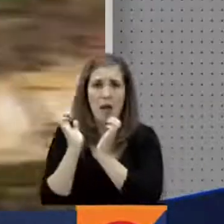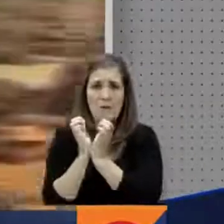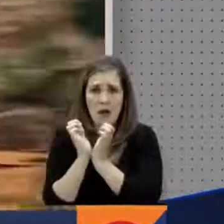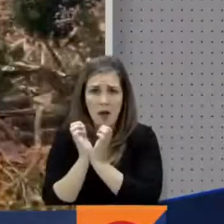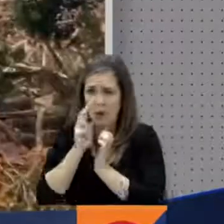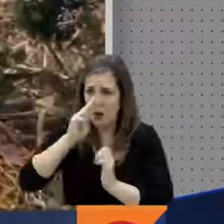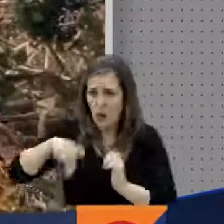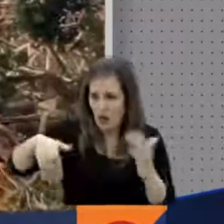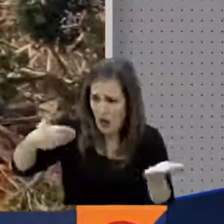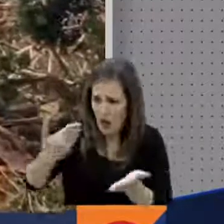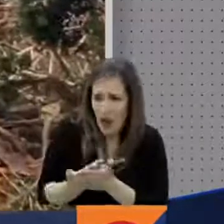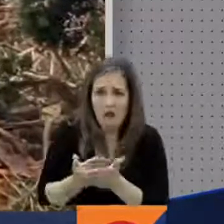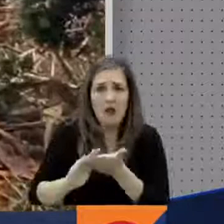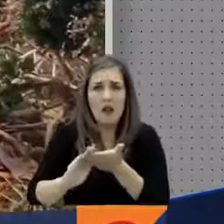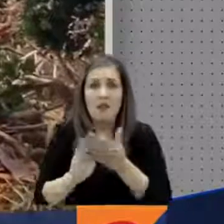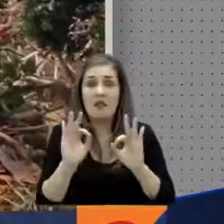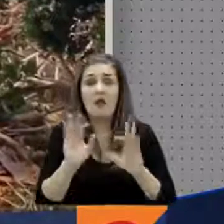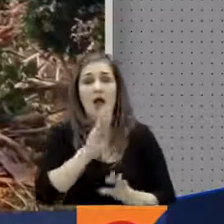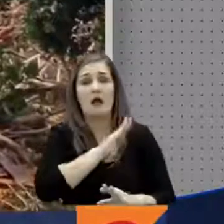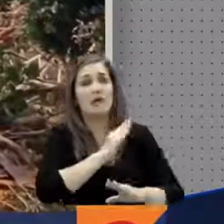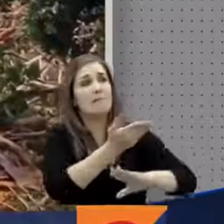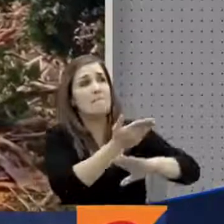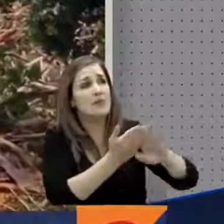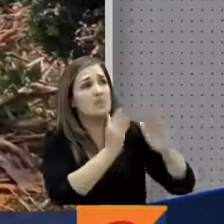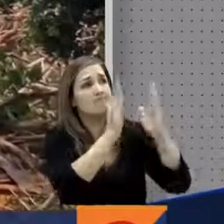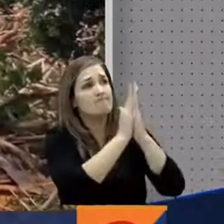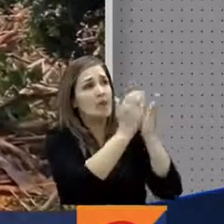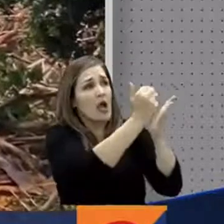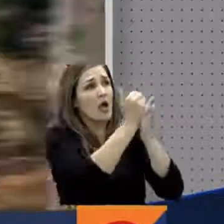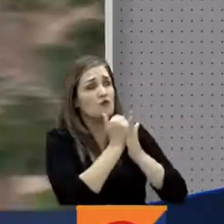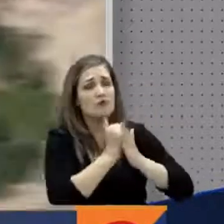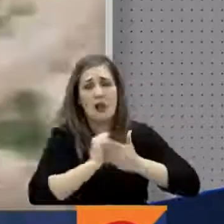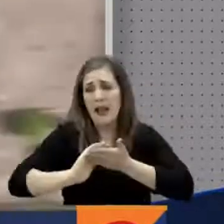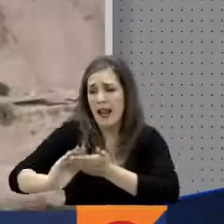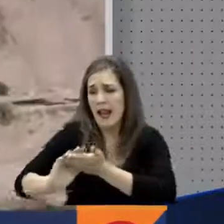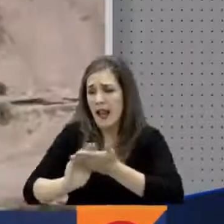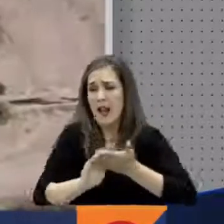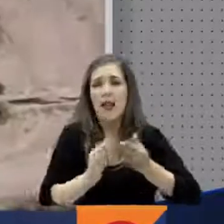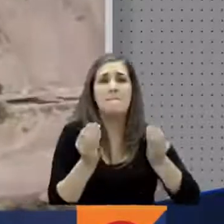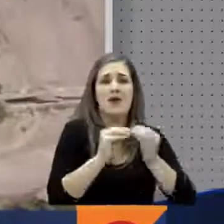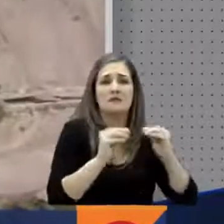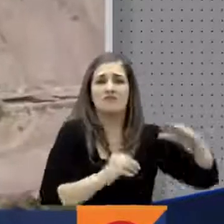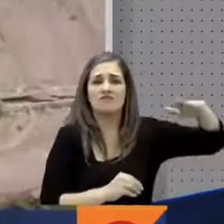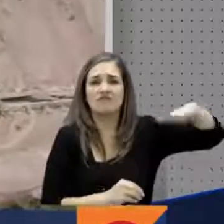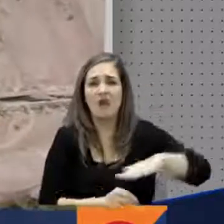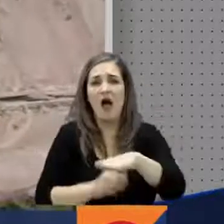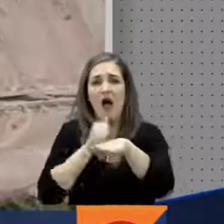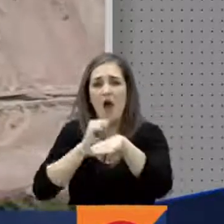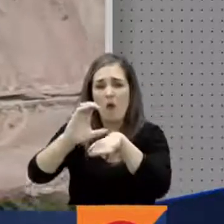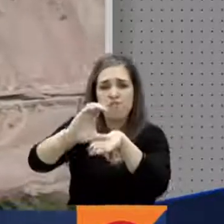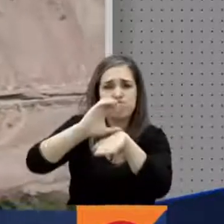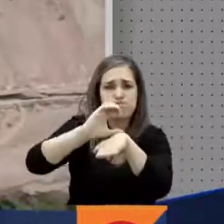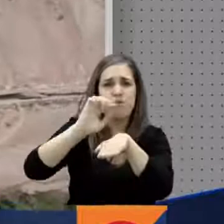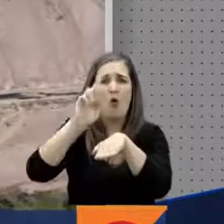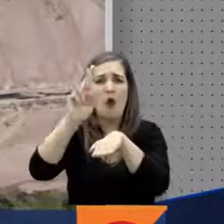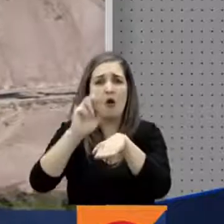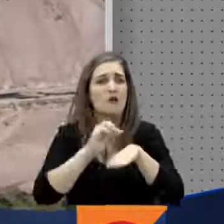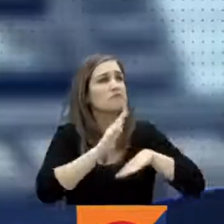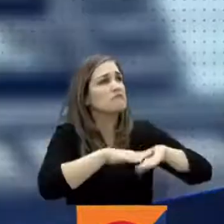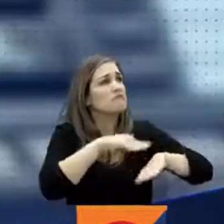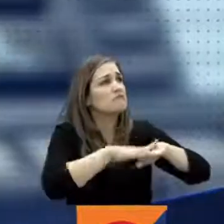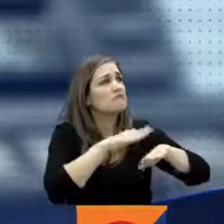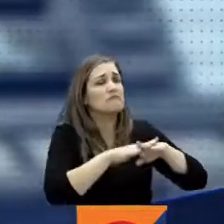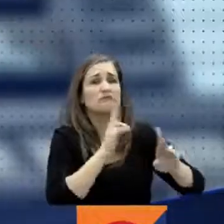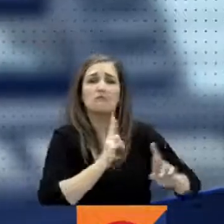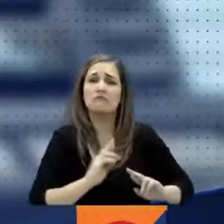Pablo Emilio Zapata, aunque ha hecho la solicitud de un vehículo permanente para el suministro de agua potable, hasta el momento no ha obtenido